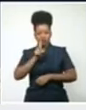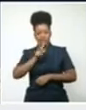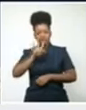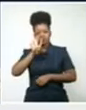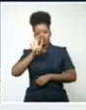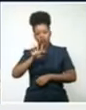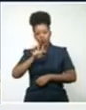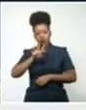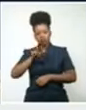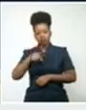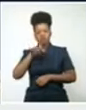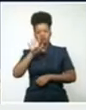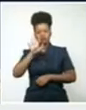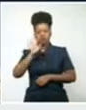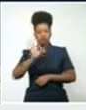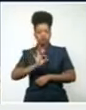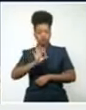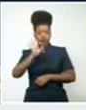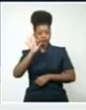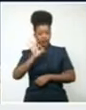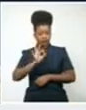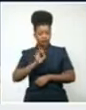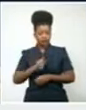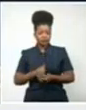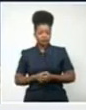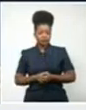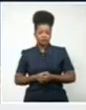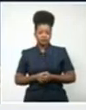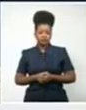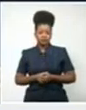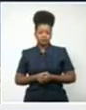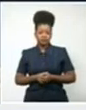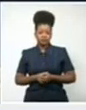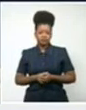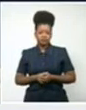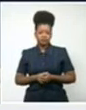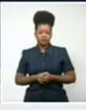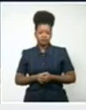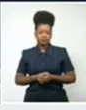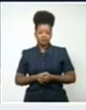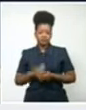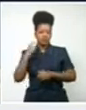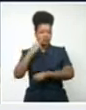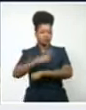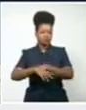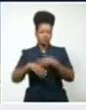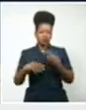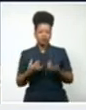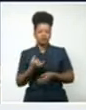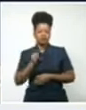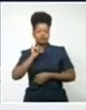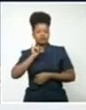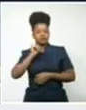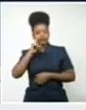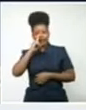24,5% en el sudeste asiático, con gigantes como la India e Indonesia, en